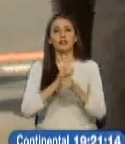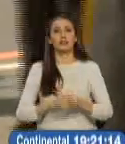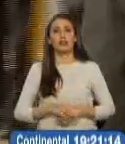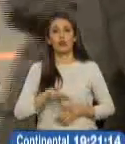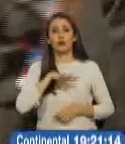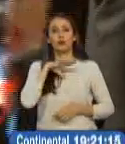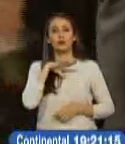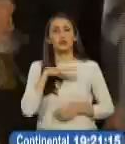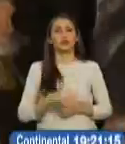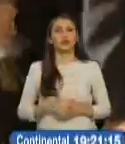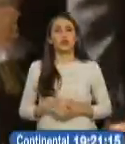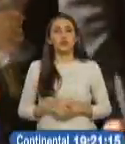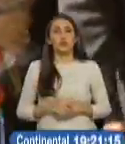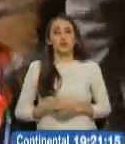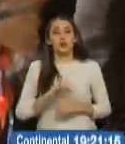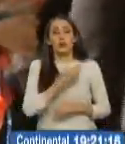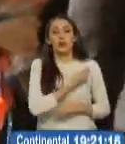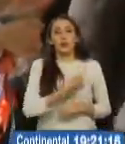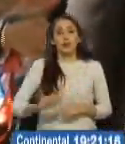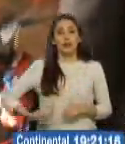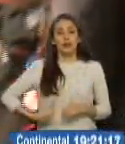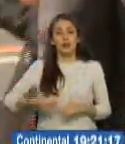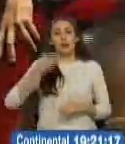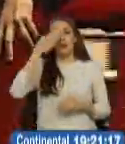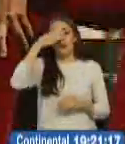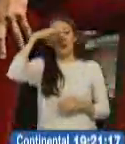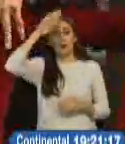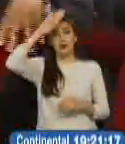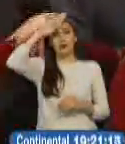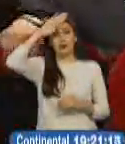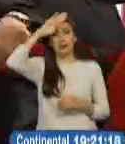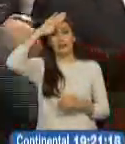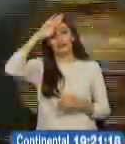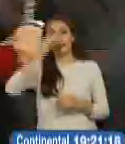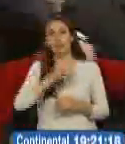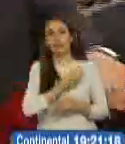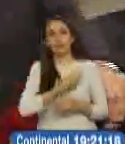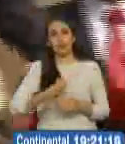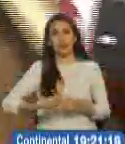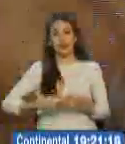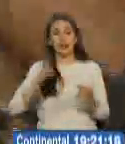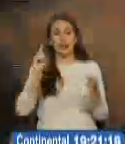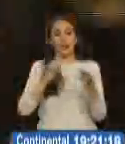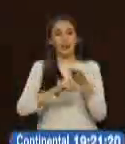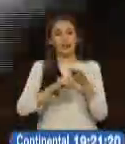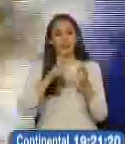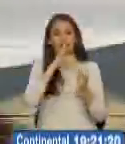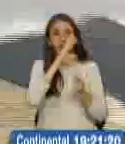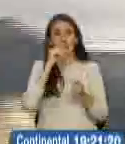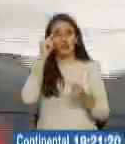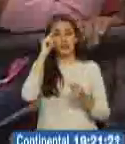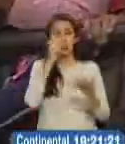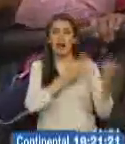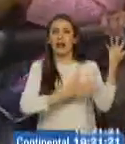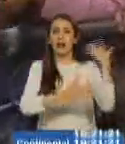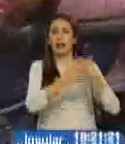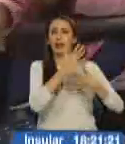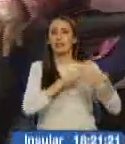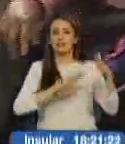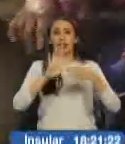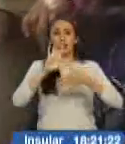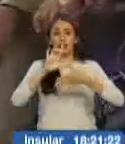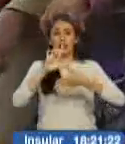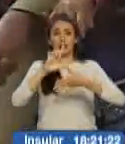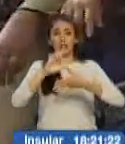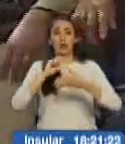Desde afuera, el vicepresidente de Cuba, Miguel Díaz-Canel, asegura que el expresidente Rafael Correa ya es parte de la historia de Latinoamérica, porque antes de llegar